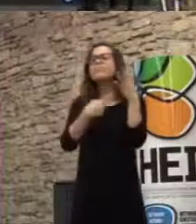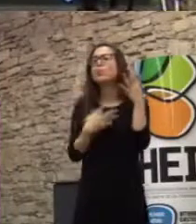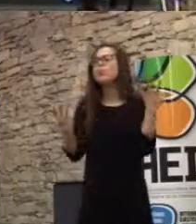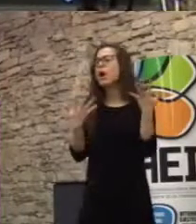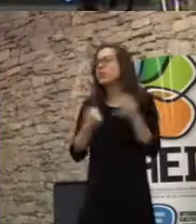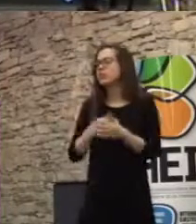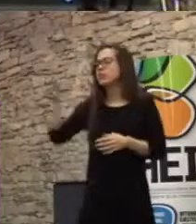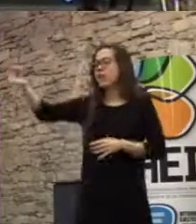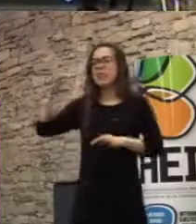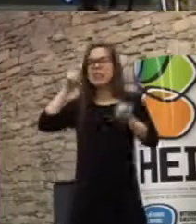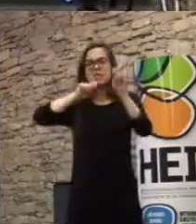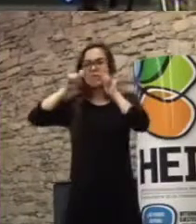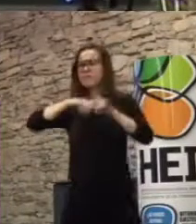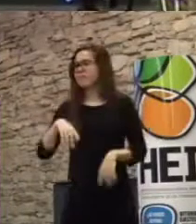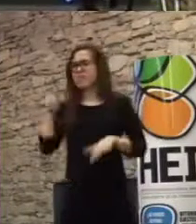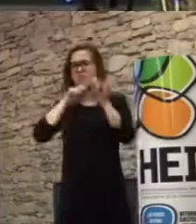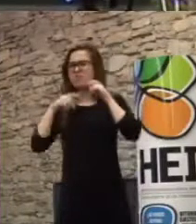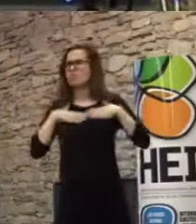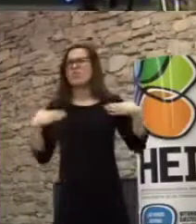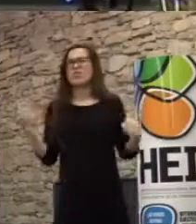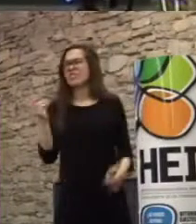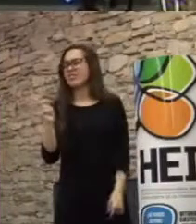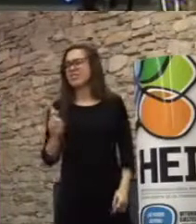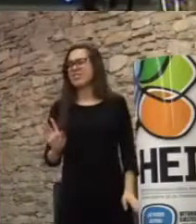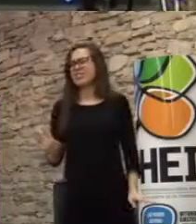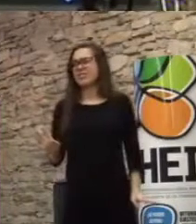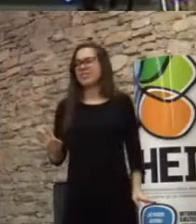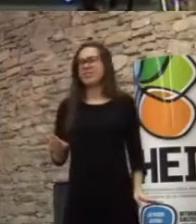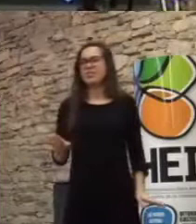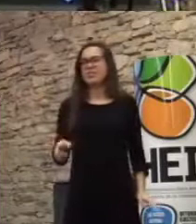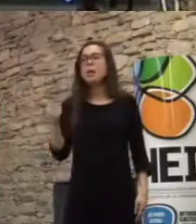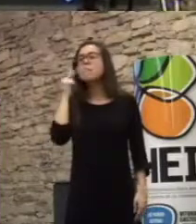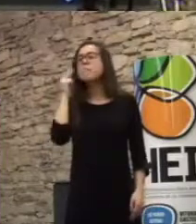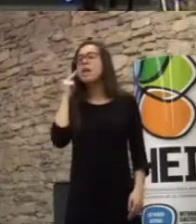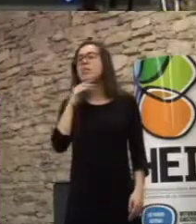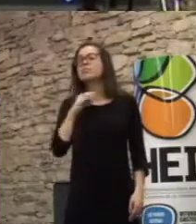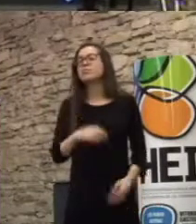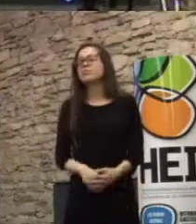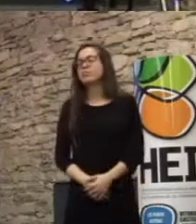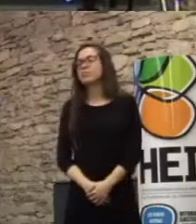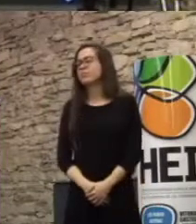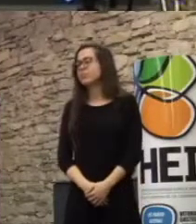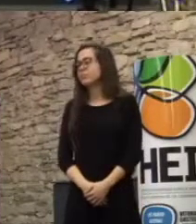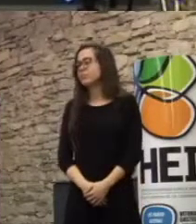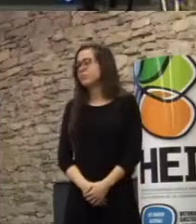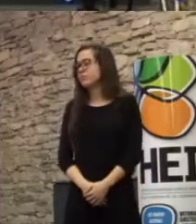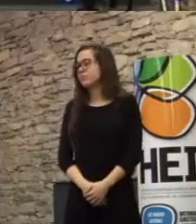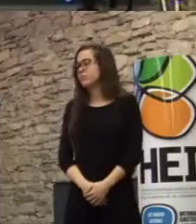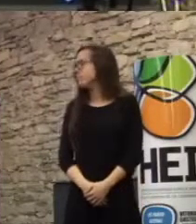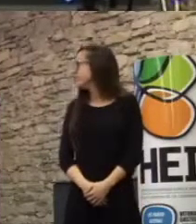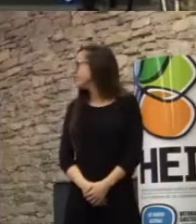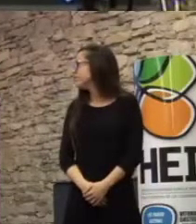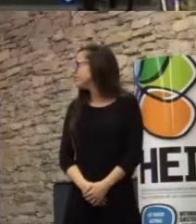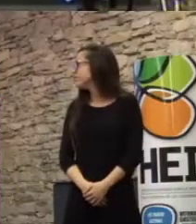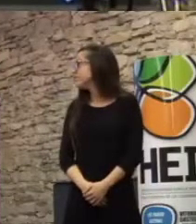el llanto no es una emoción es una respuesta fisiológica más el miedo si el miedo del miedo el miedo es una